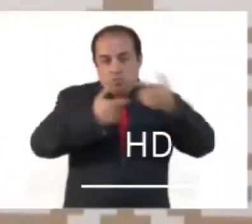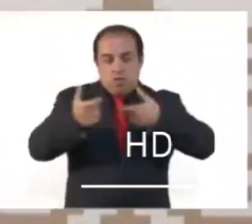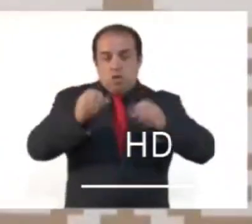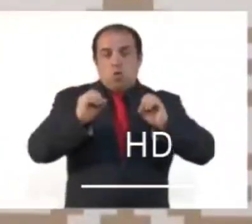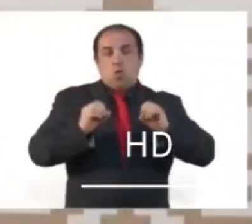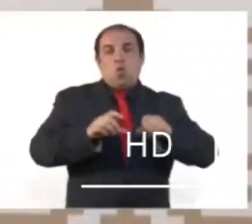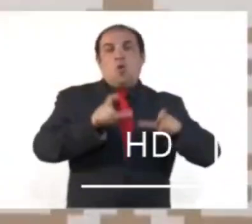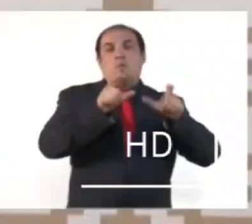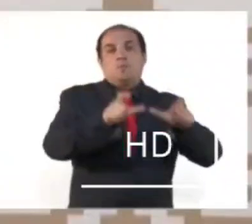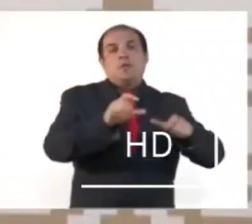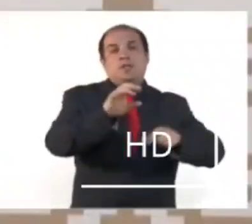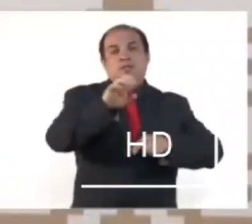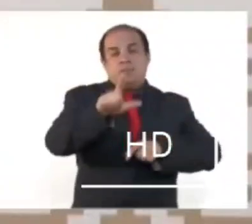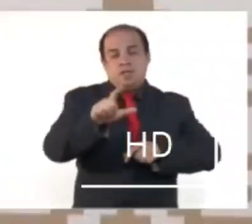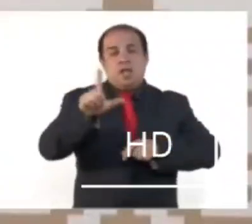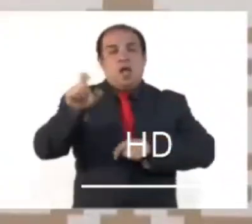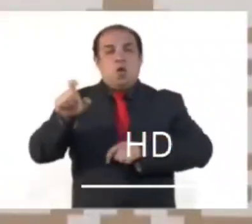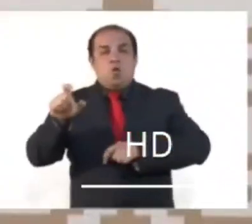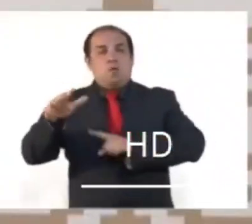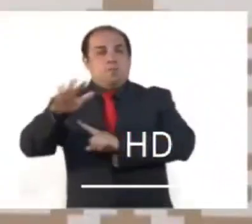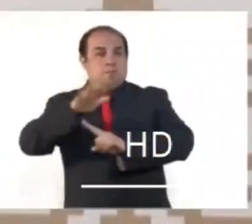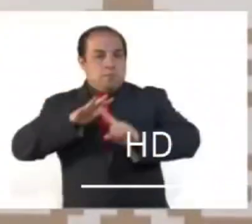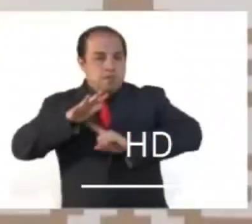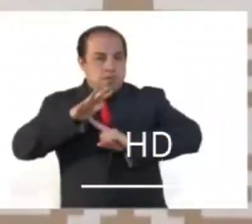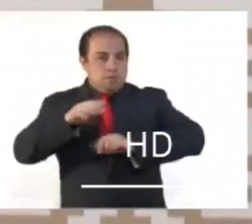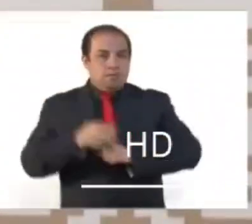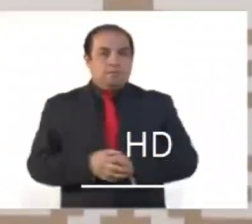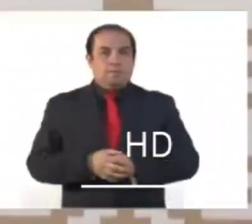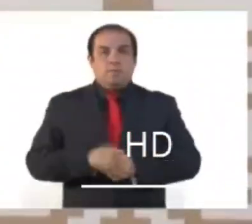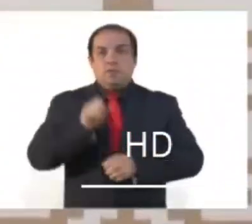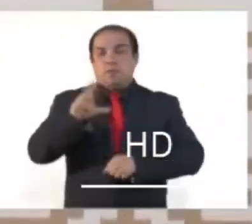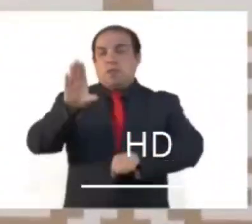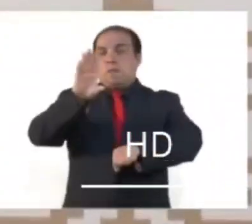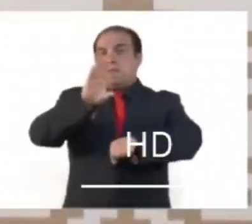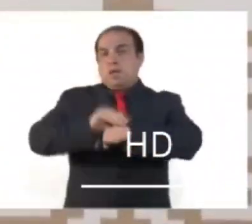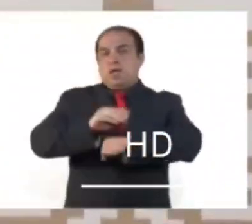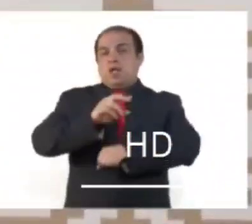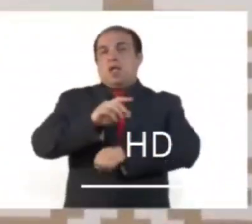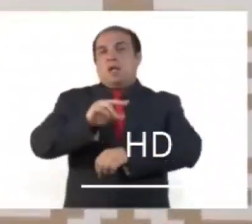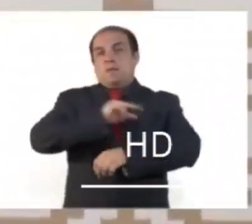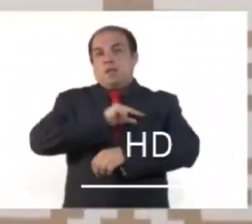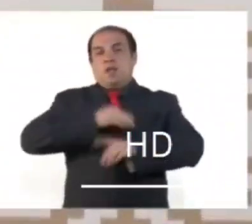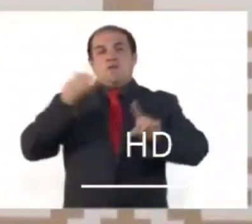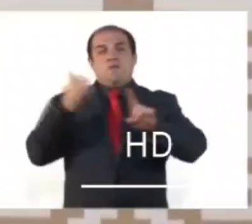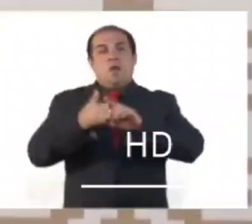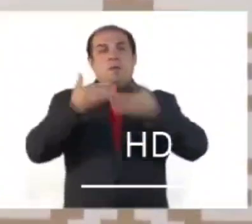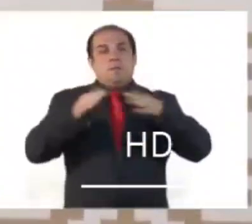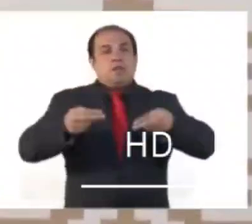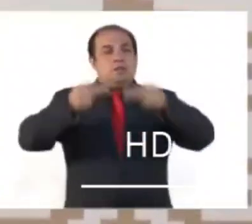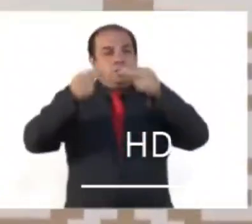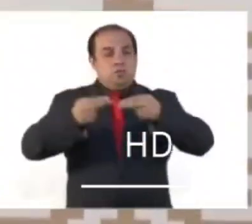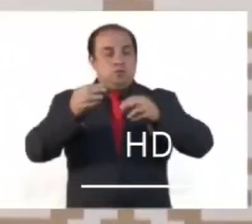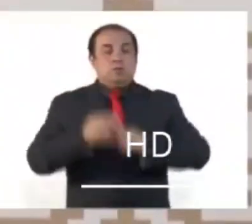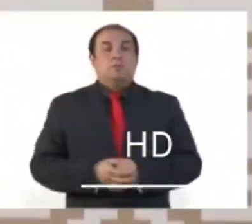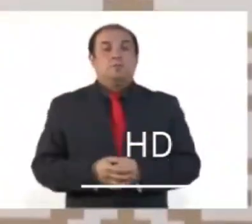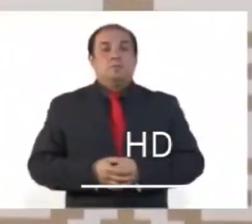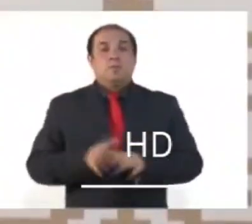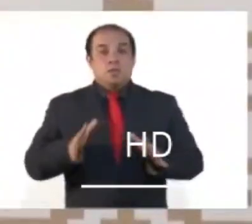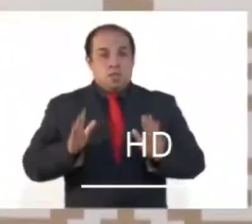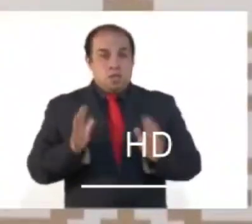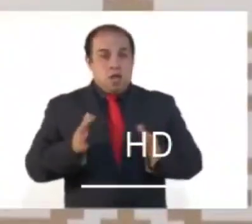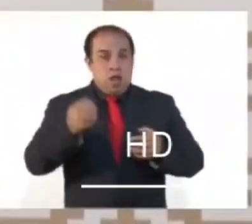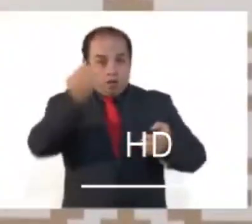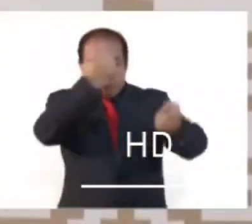protección civil, agua, medio ambiente y permisos especiales de apertura. Con ese